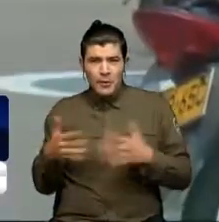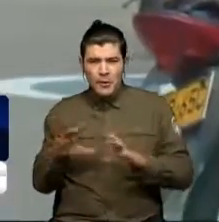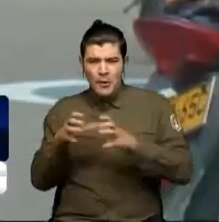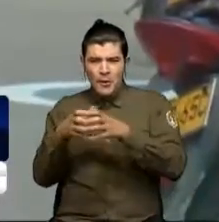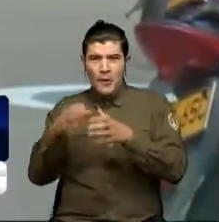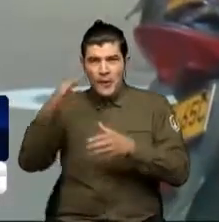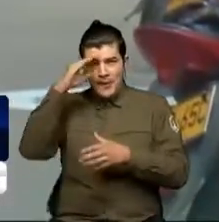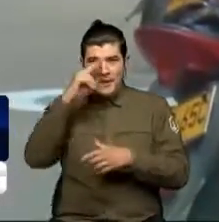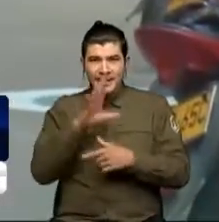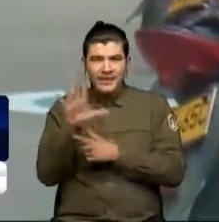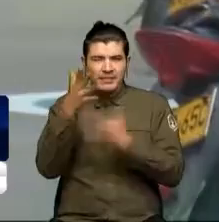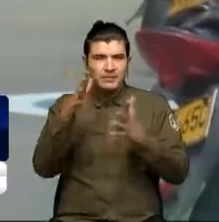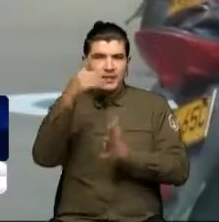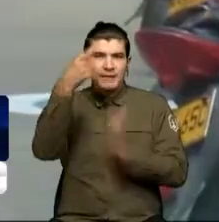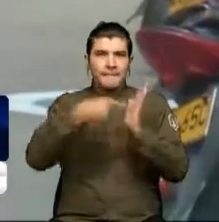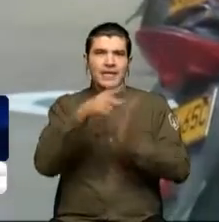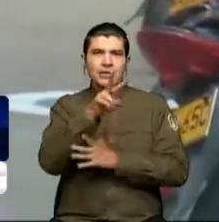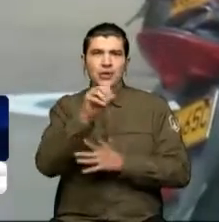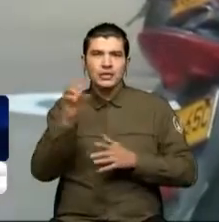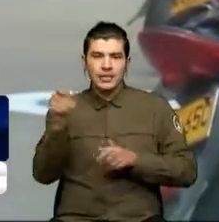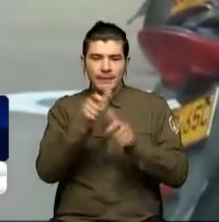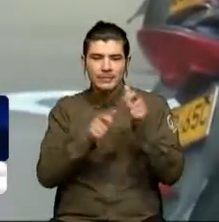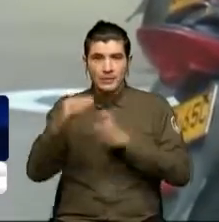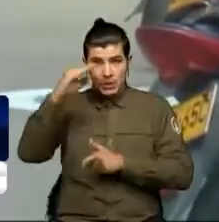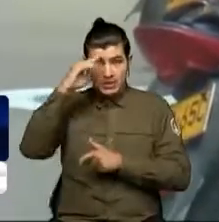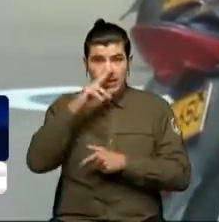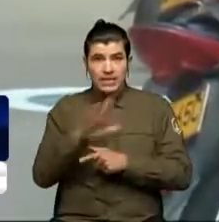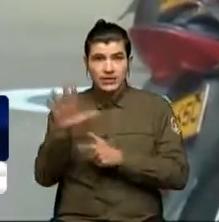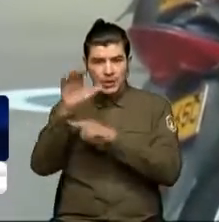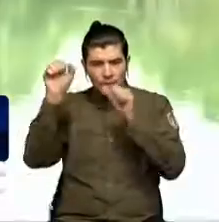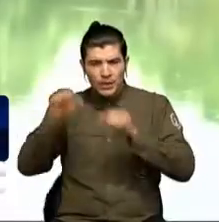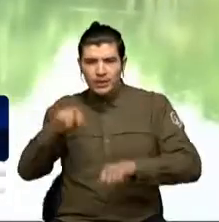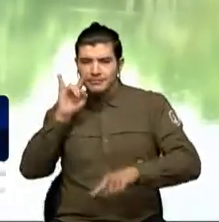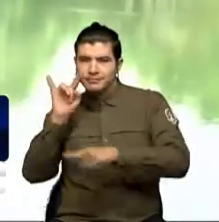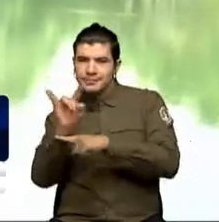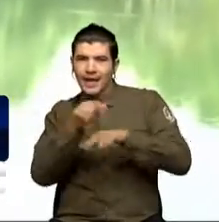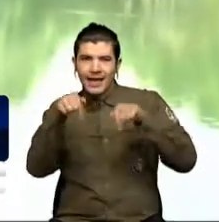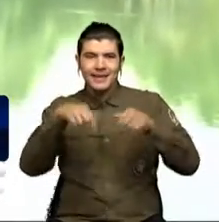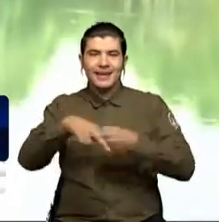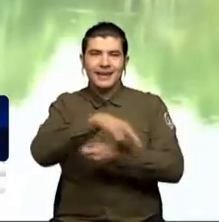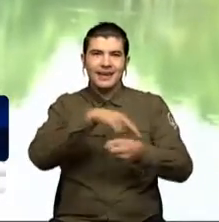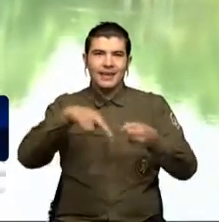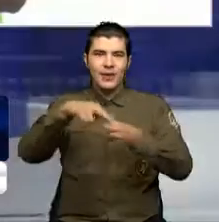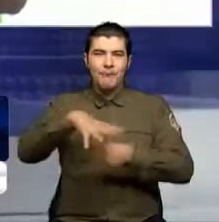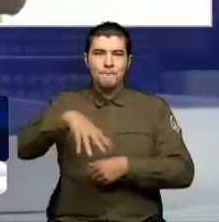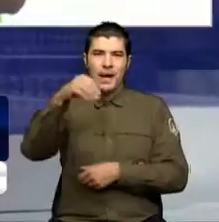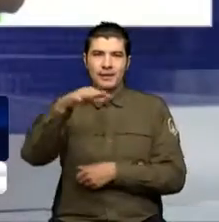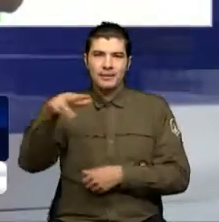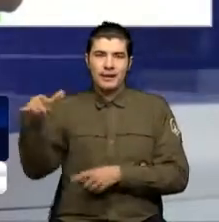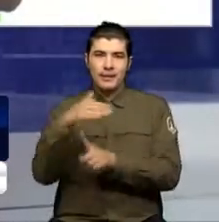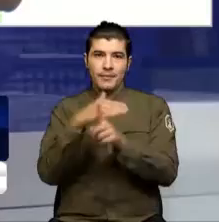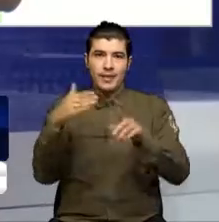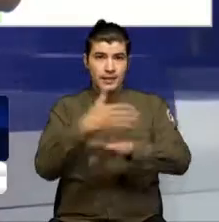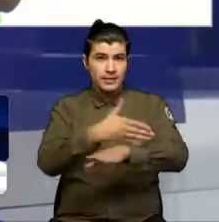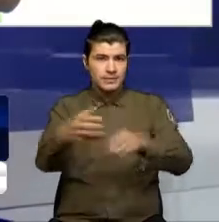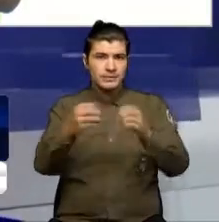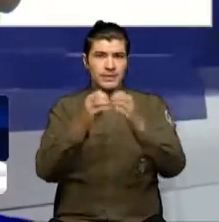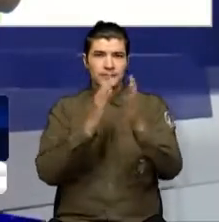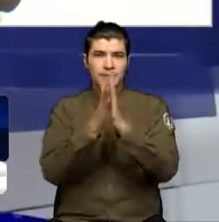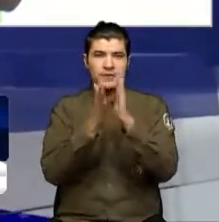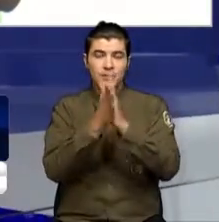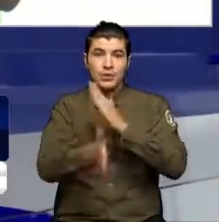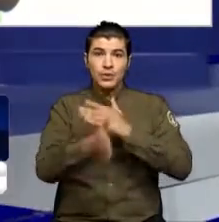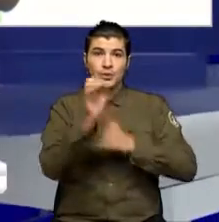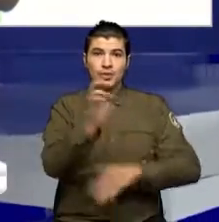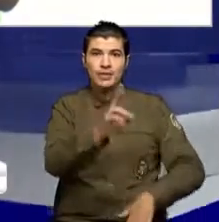de 1.200 para que puedan brindar la seguridad en toda la región del Magdalena Medio. Esta es la información más importante que se registra por el momento en el puerto